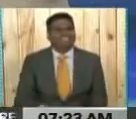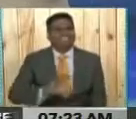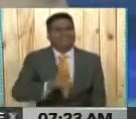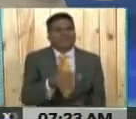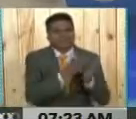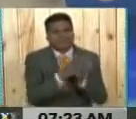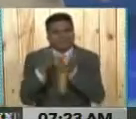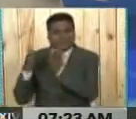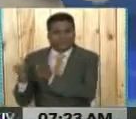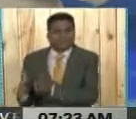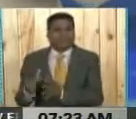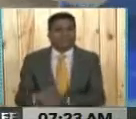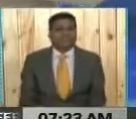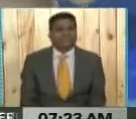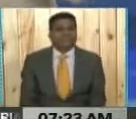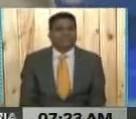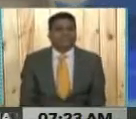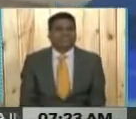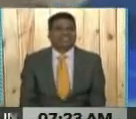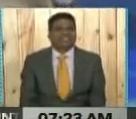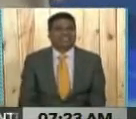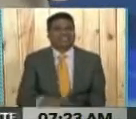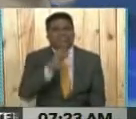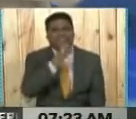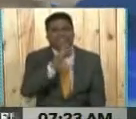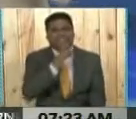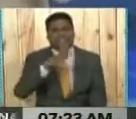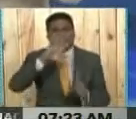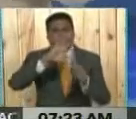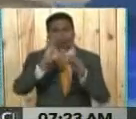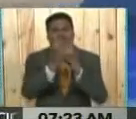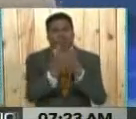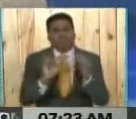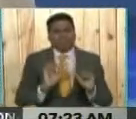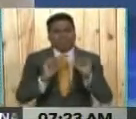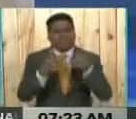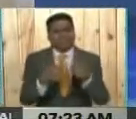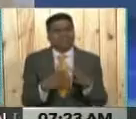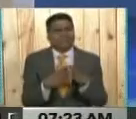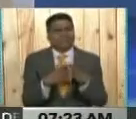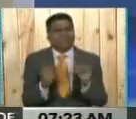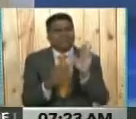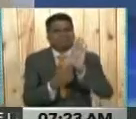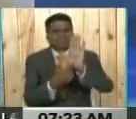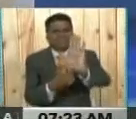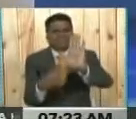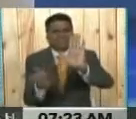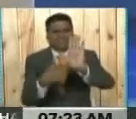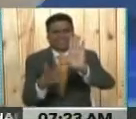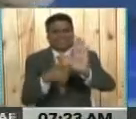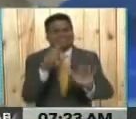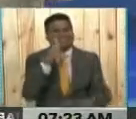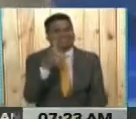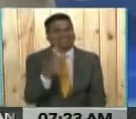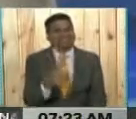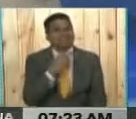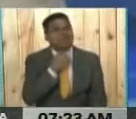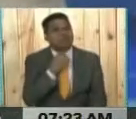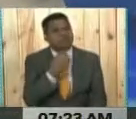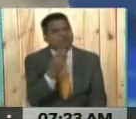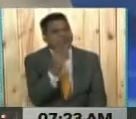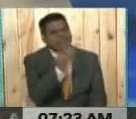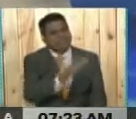plano y obviamente un noticiero cultural que se estrenó y que ha causado furor. Y lo tenemos ya en pantalla porque estamos marcando la